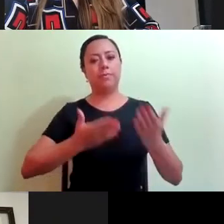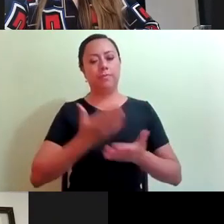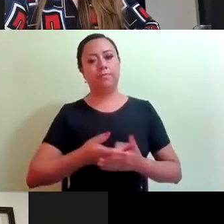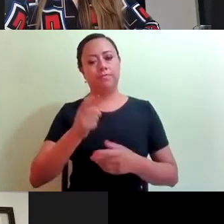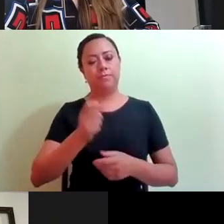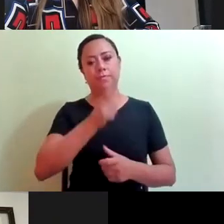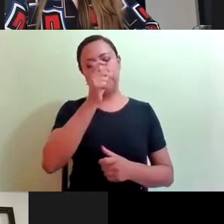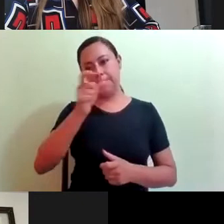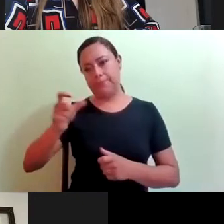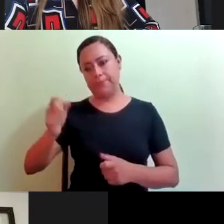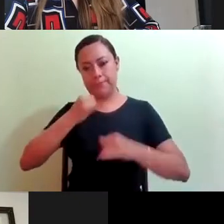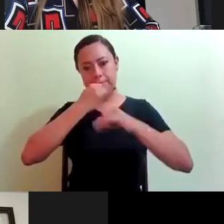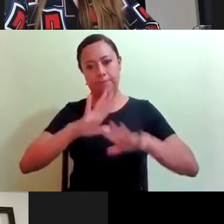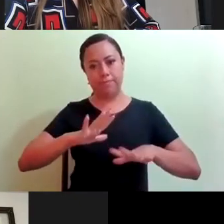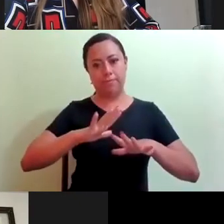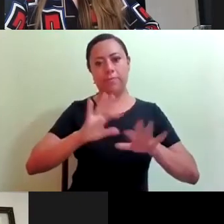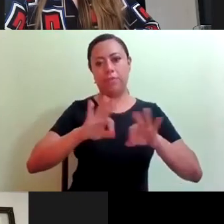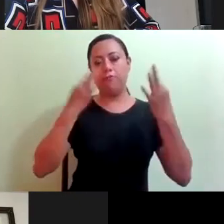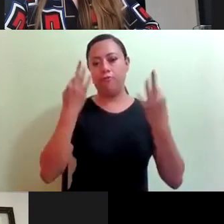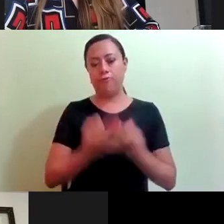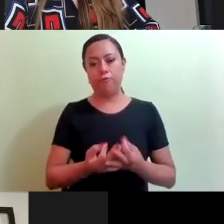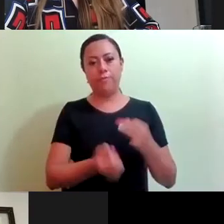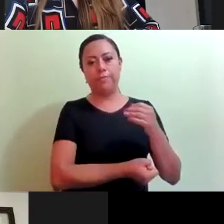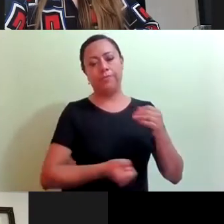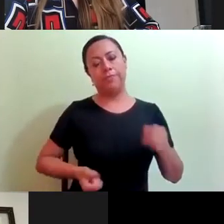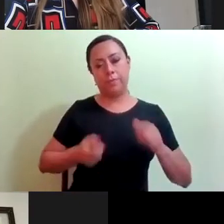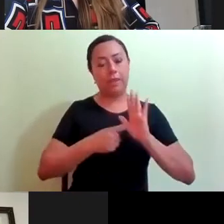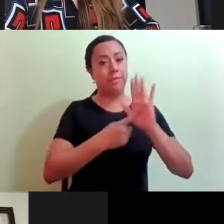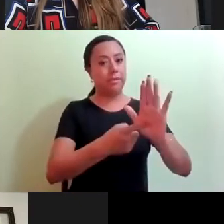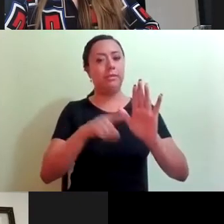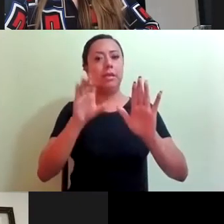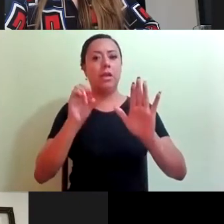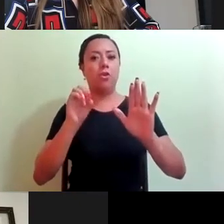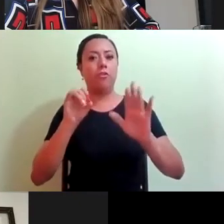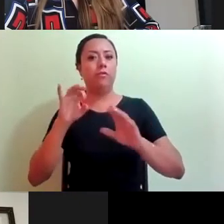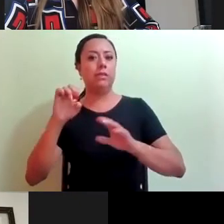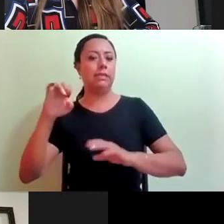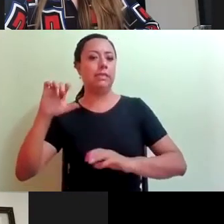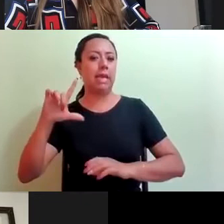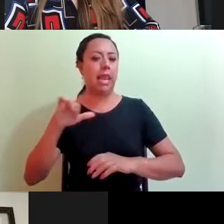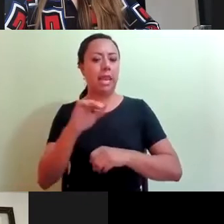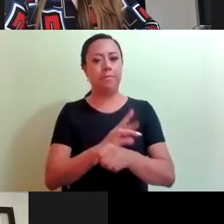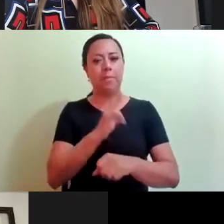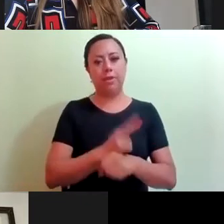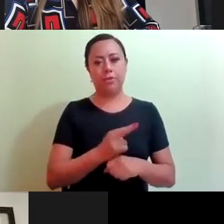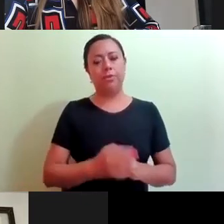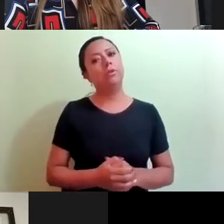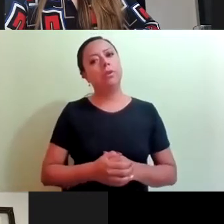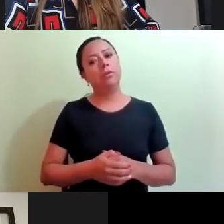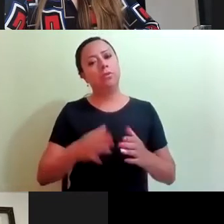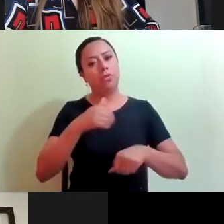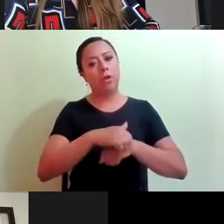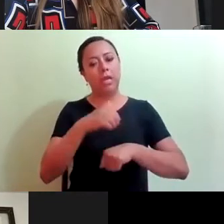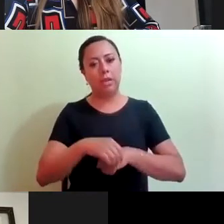información en su modalidad de confidencial presentada por la Oficialía Mayor relativa a la solicitud de información identificada con el número de